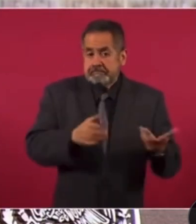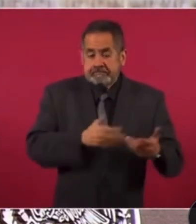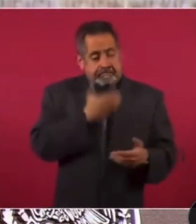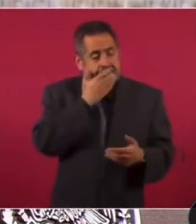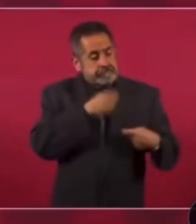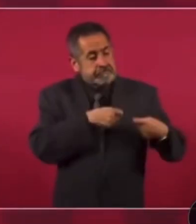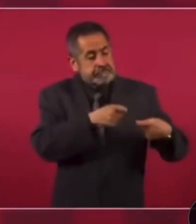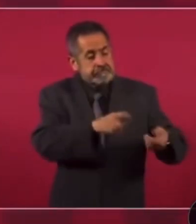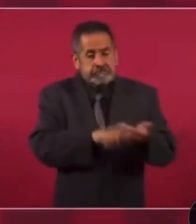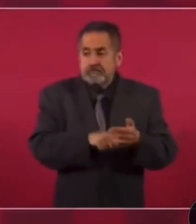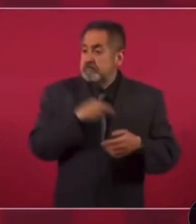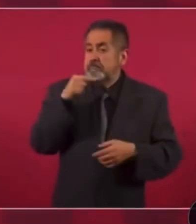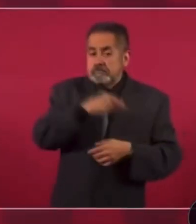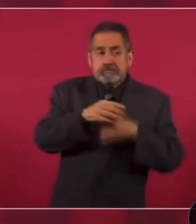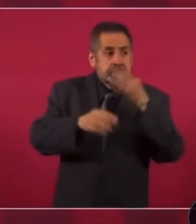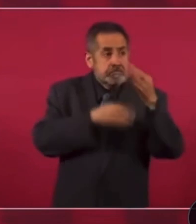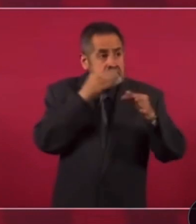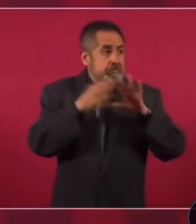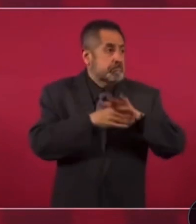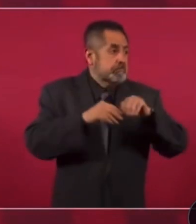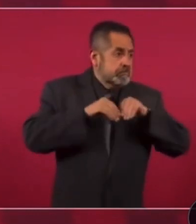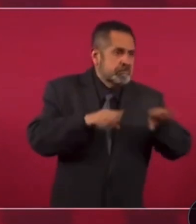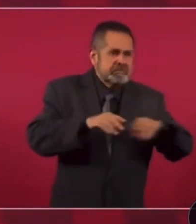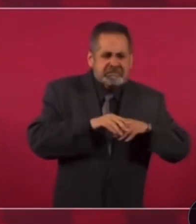con sus medios de información,